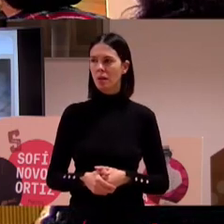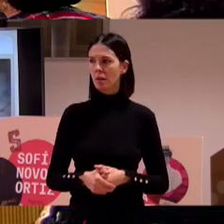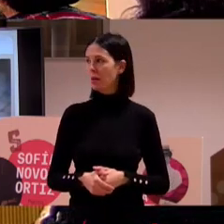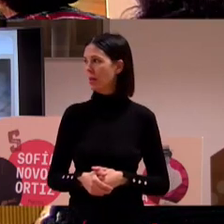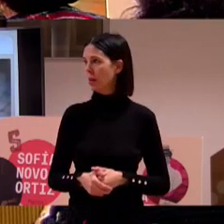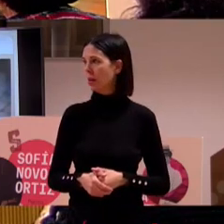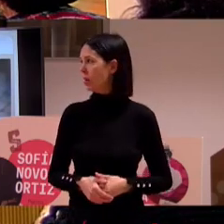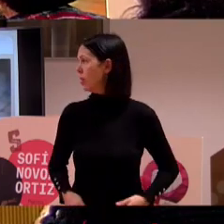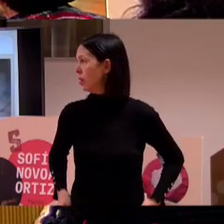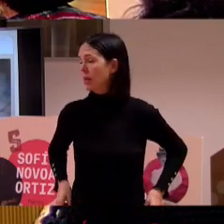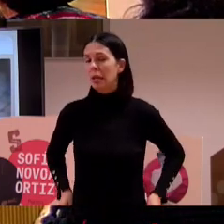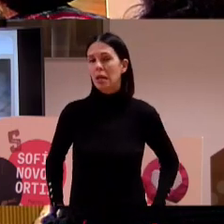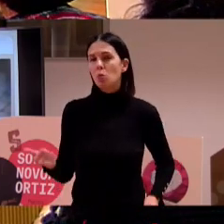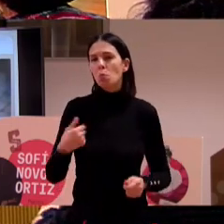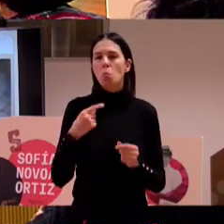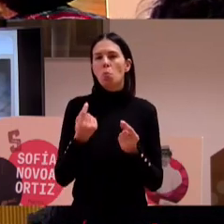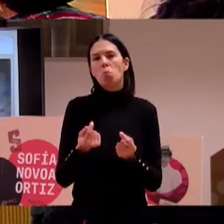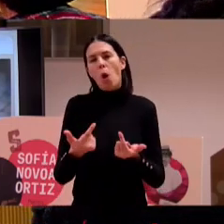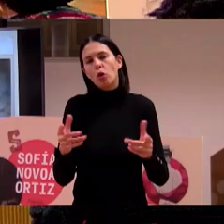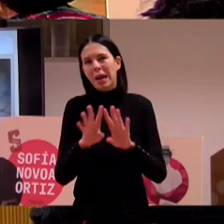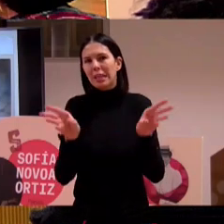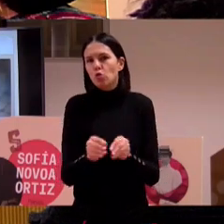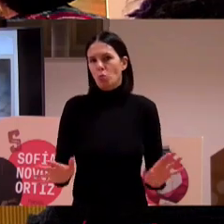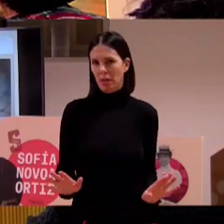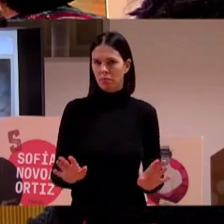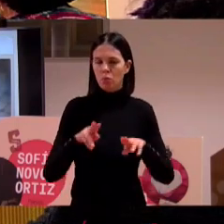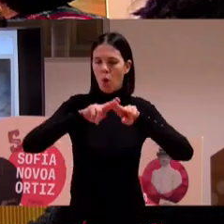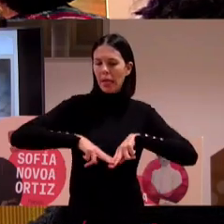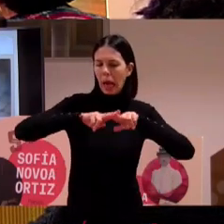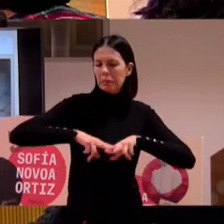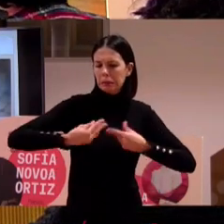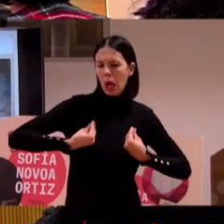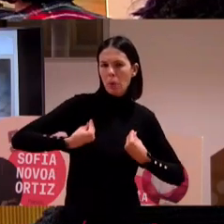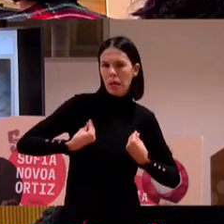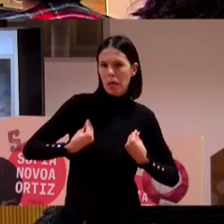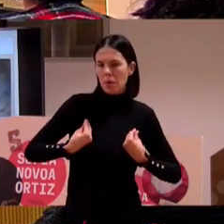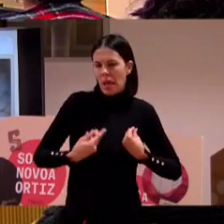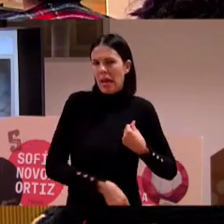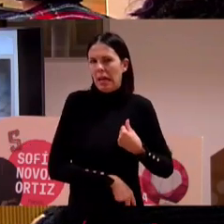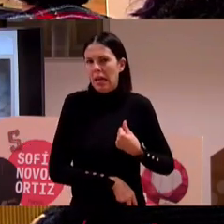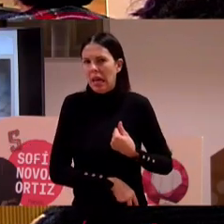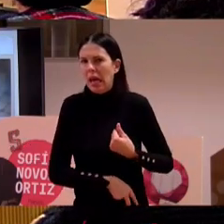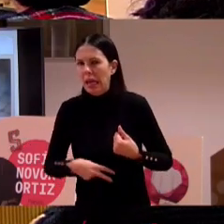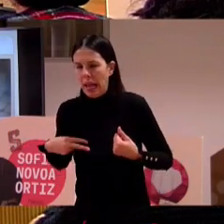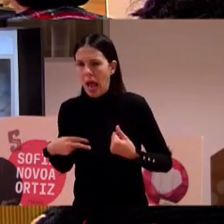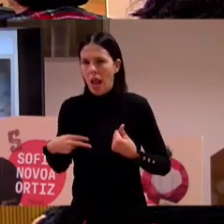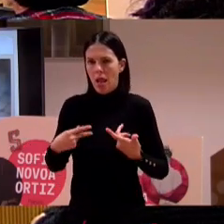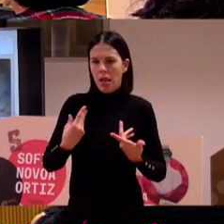Isto que é un pouco non o resumen, sino unha análise da vida en xeral e da